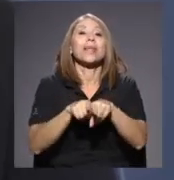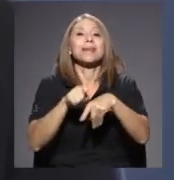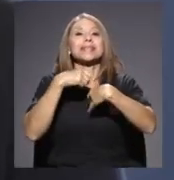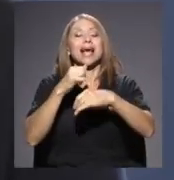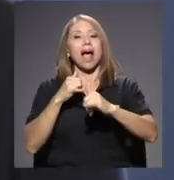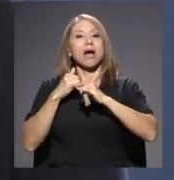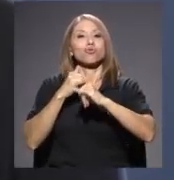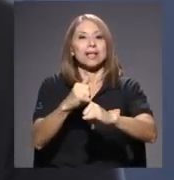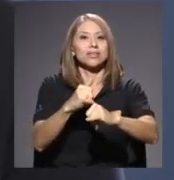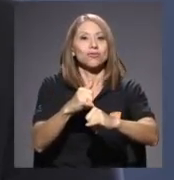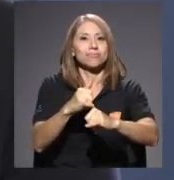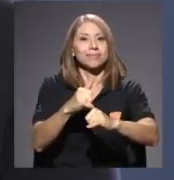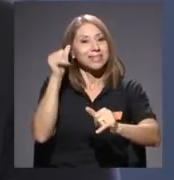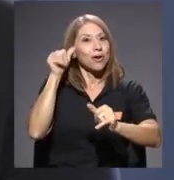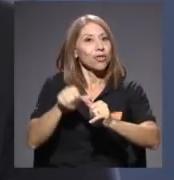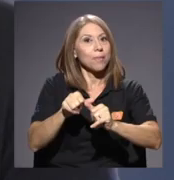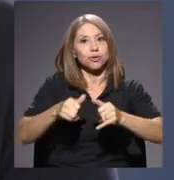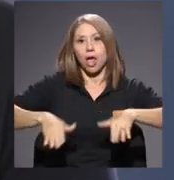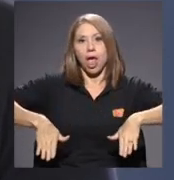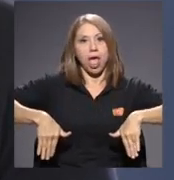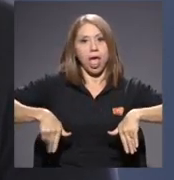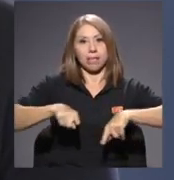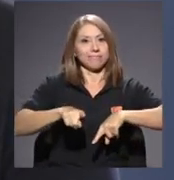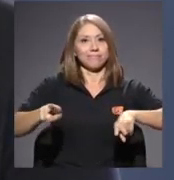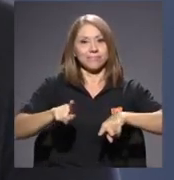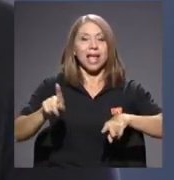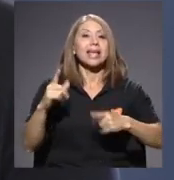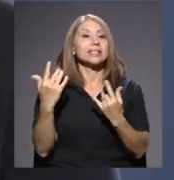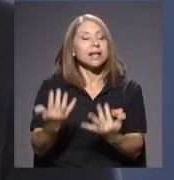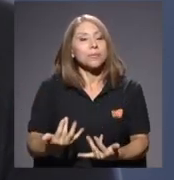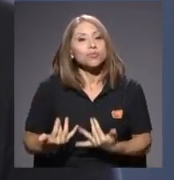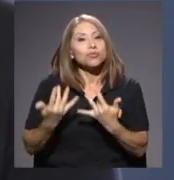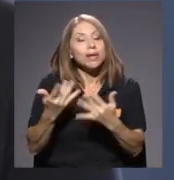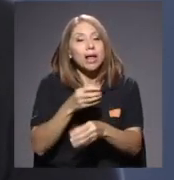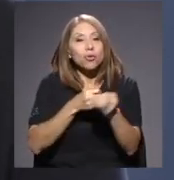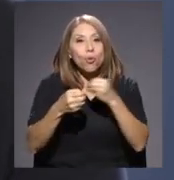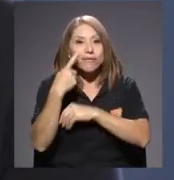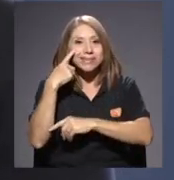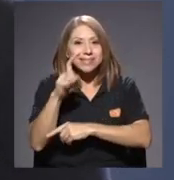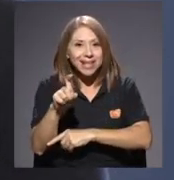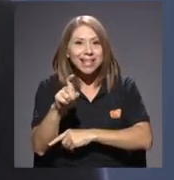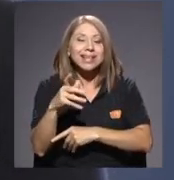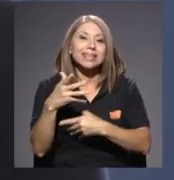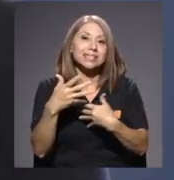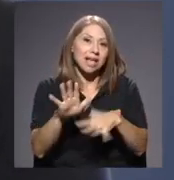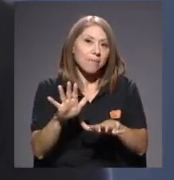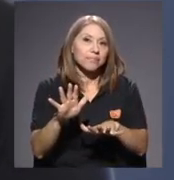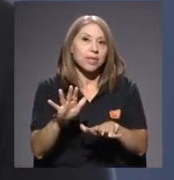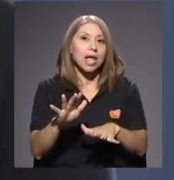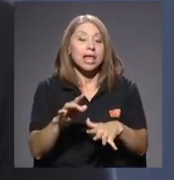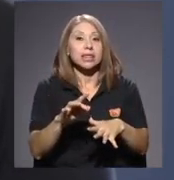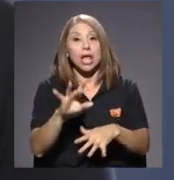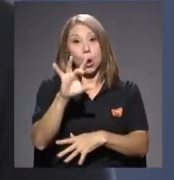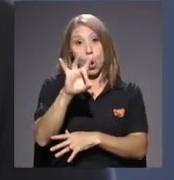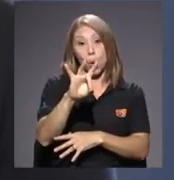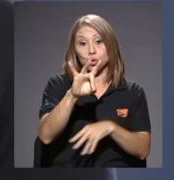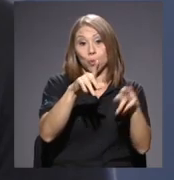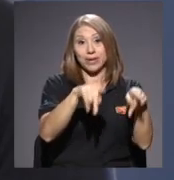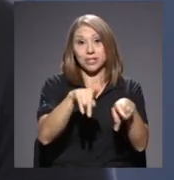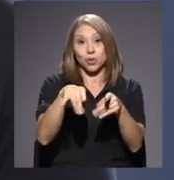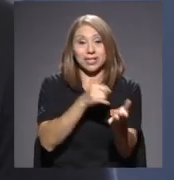que la acusación no está presentada hasta el día de hoy, estamos esperando que la fiscalía de los 8 personas investigadas